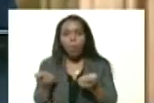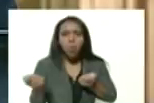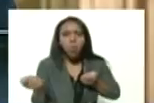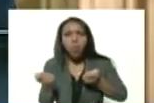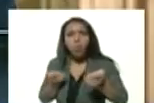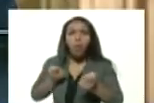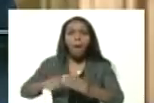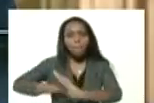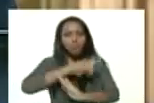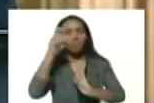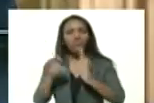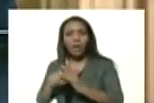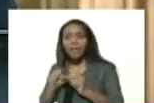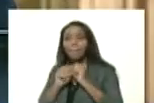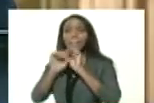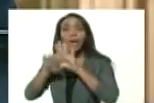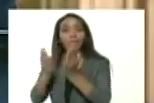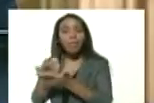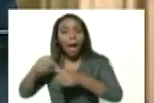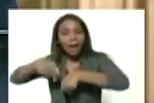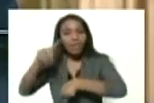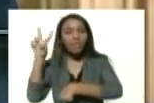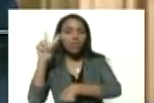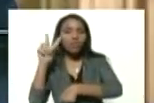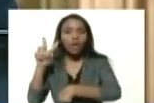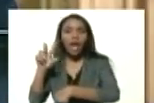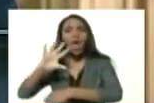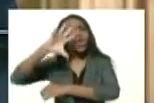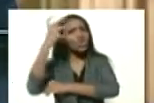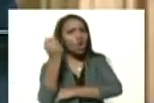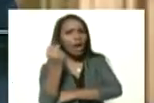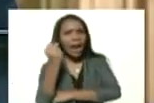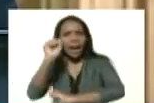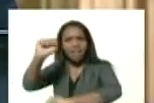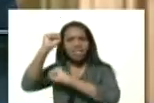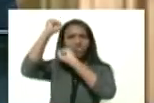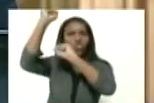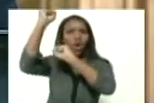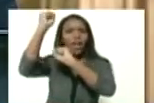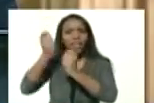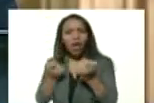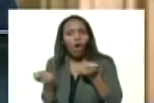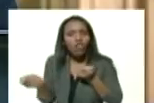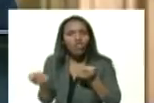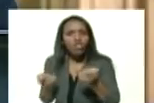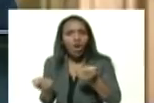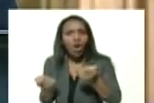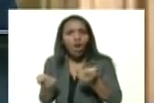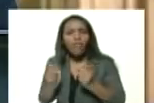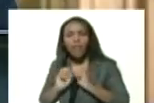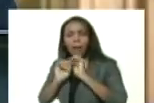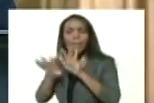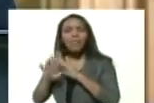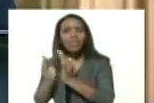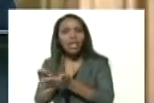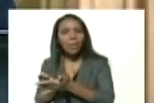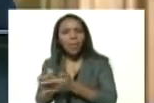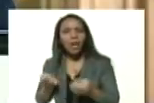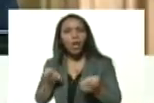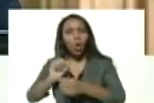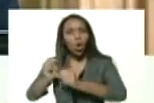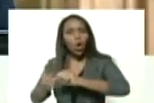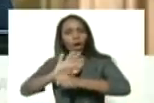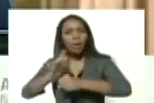totalmente esta pandemia en venezuela- lograr la victoria del control de la pandemia el coronavirus en